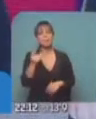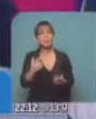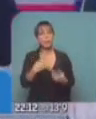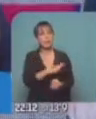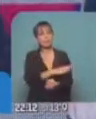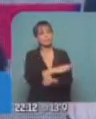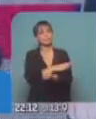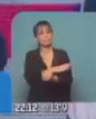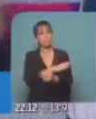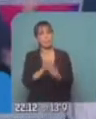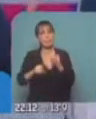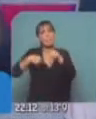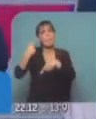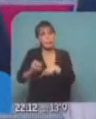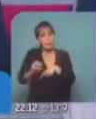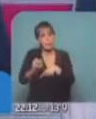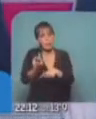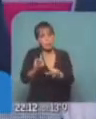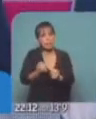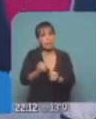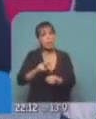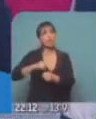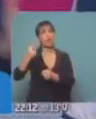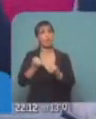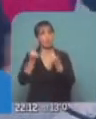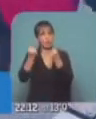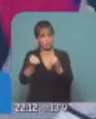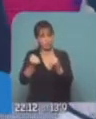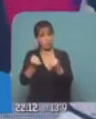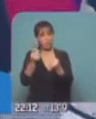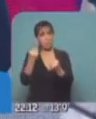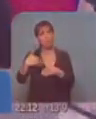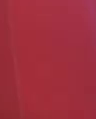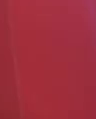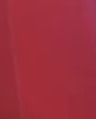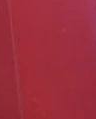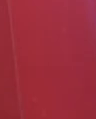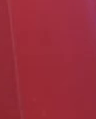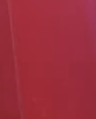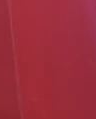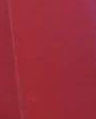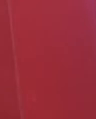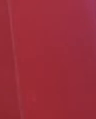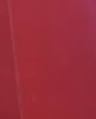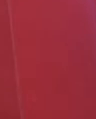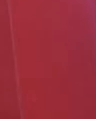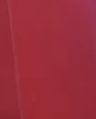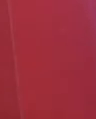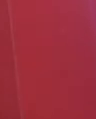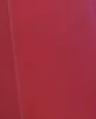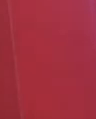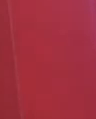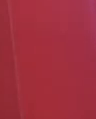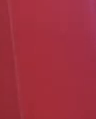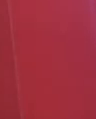embargo se larga no sé mi criterio se largó esa es a donde de opinión si se quiere